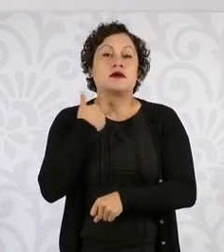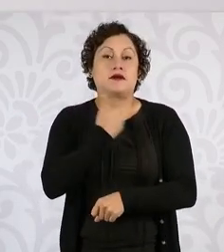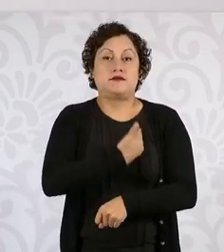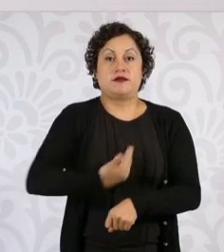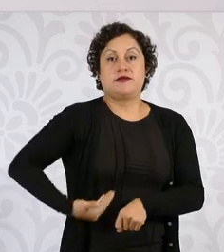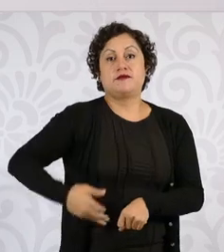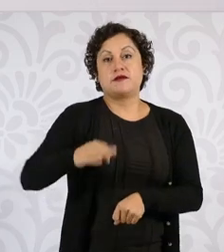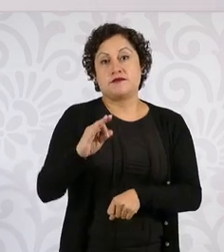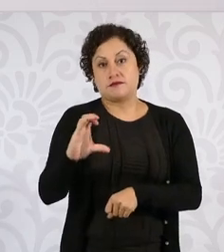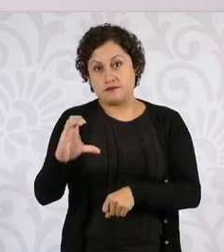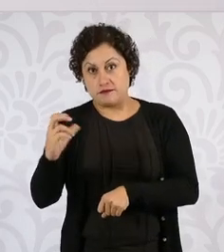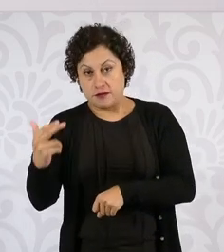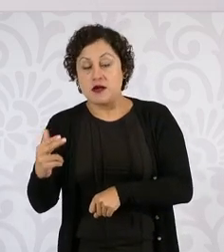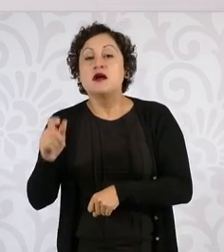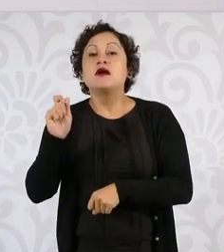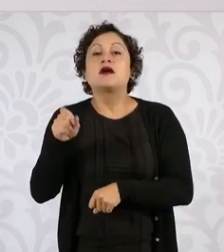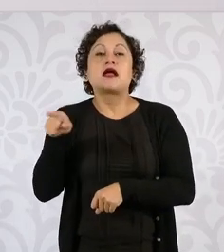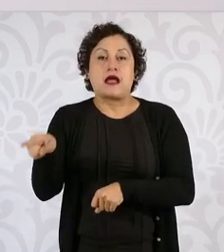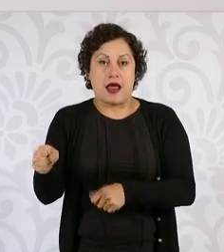del petróleo,